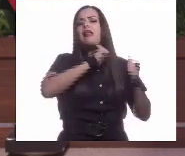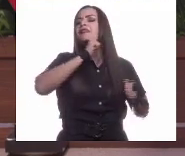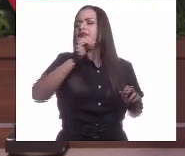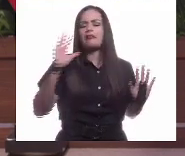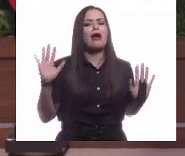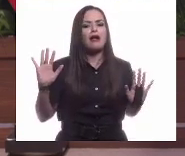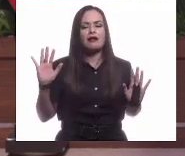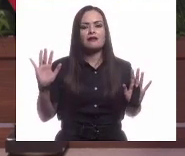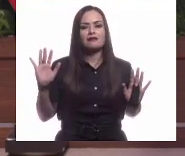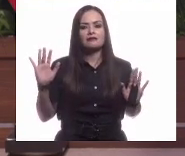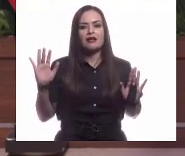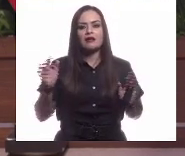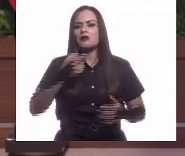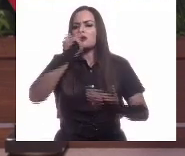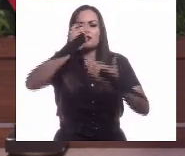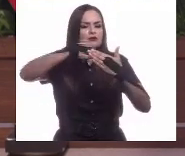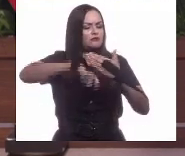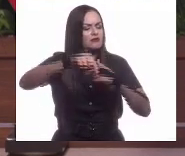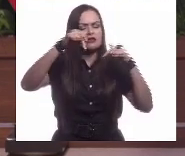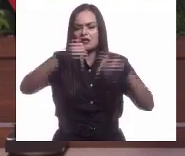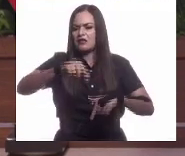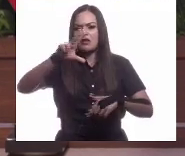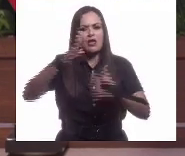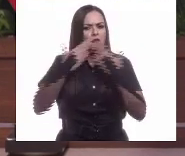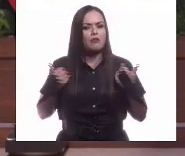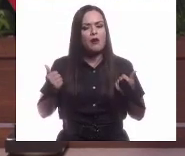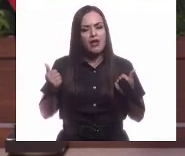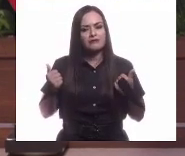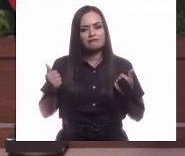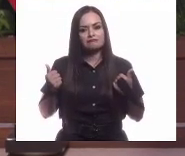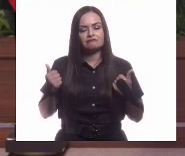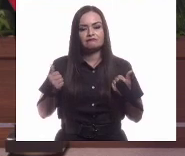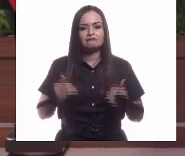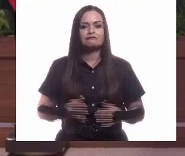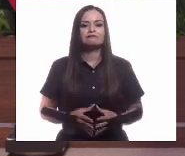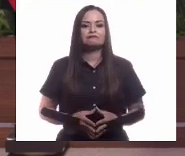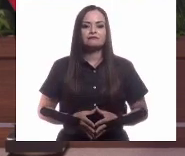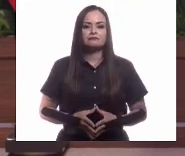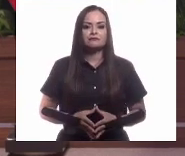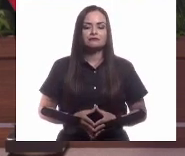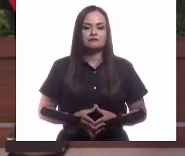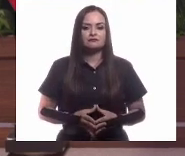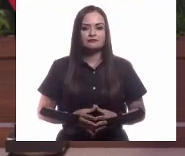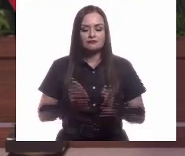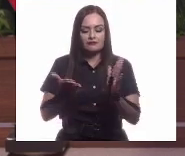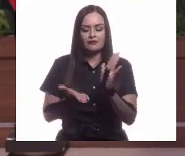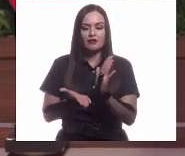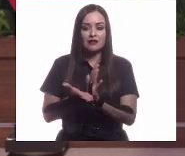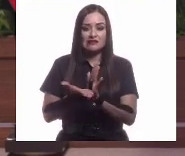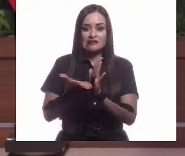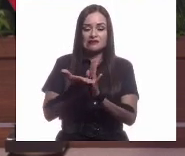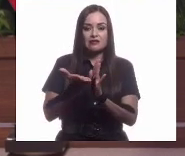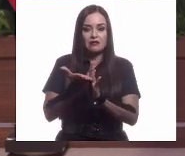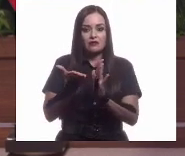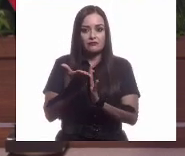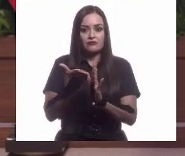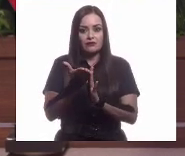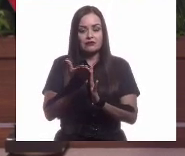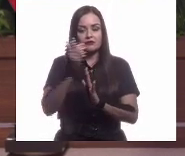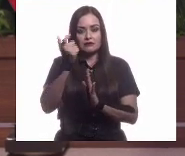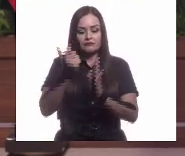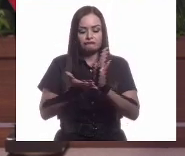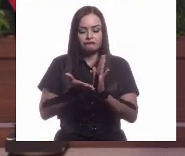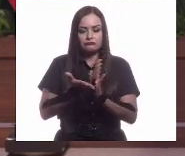lugar ni para la corrupción ni tampoco para la opacidad. El incremento de eficiencia financiera y